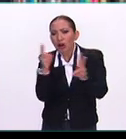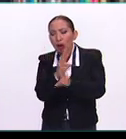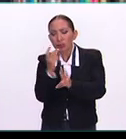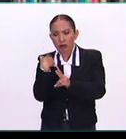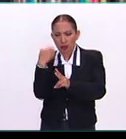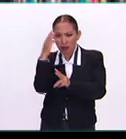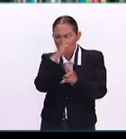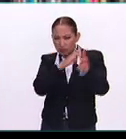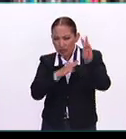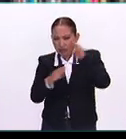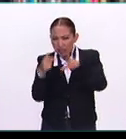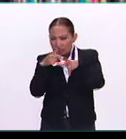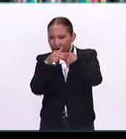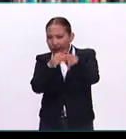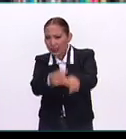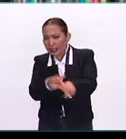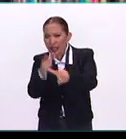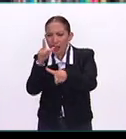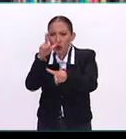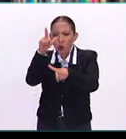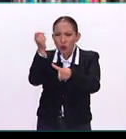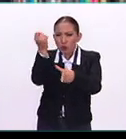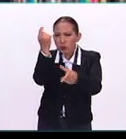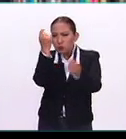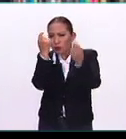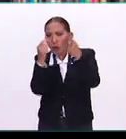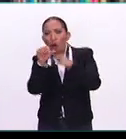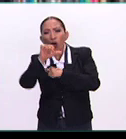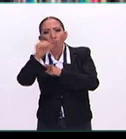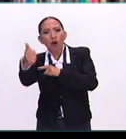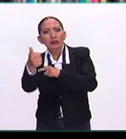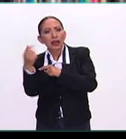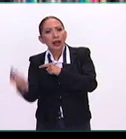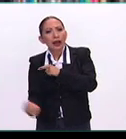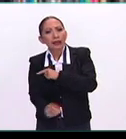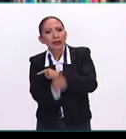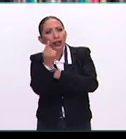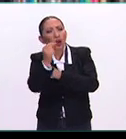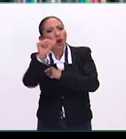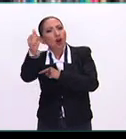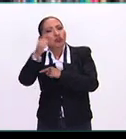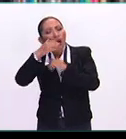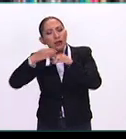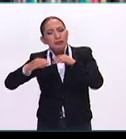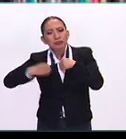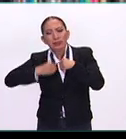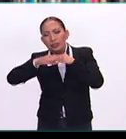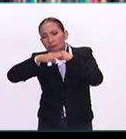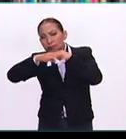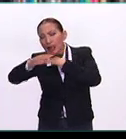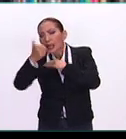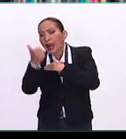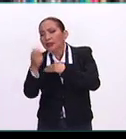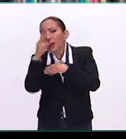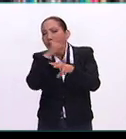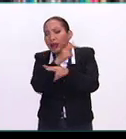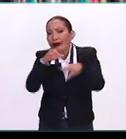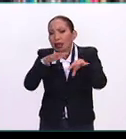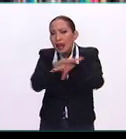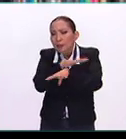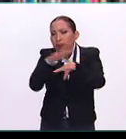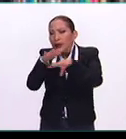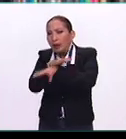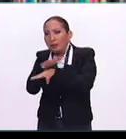misterio duerme intacto entre cenizas de luz. Incuba otra eternidad, otro desierto. Cada respiro un cambio de